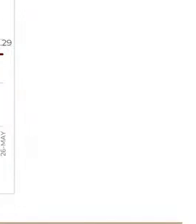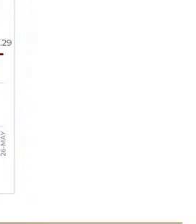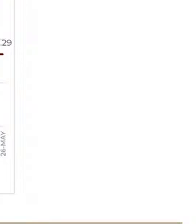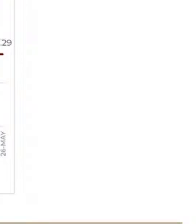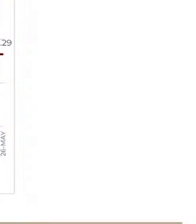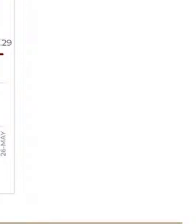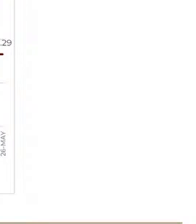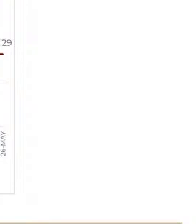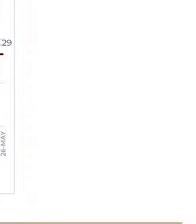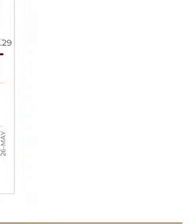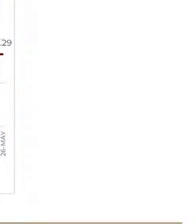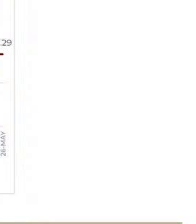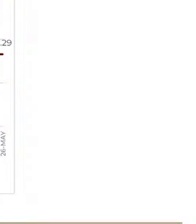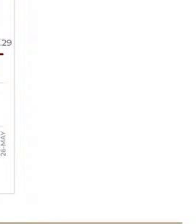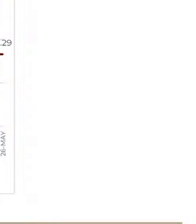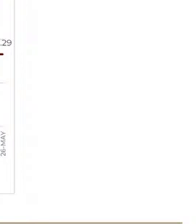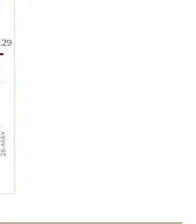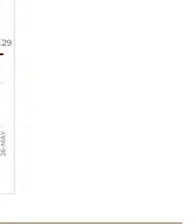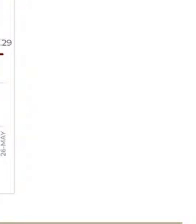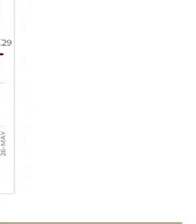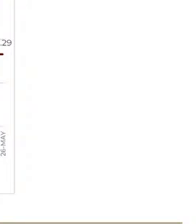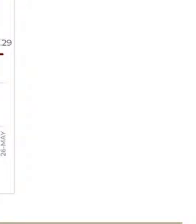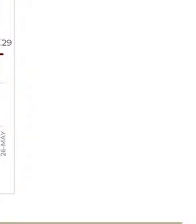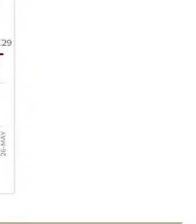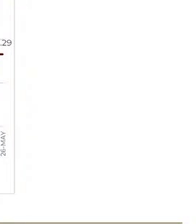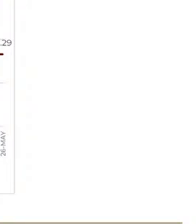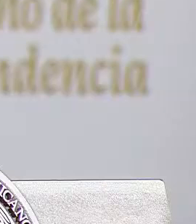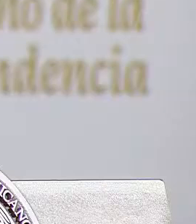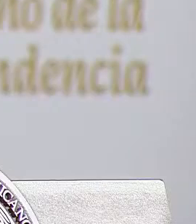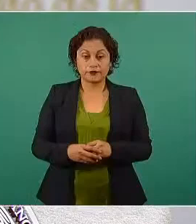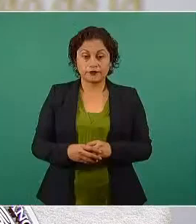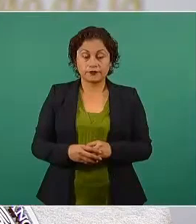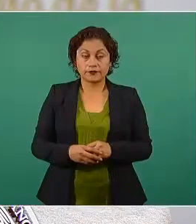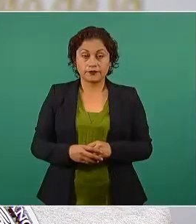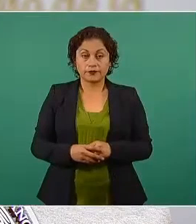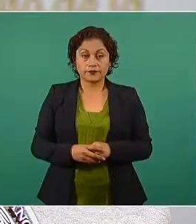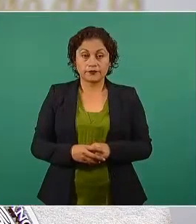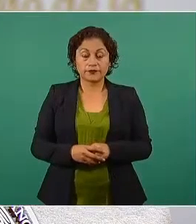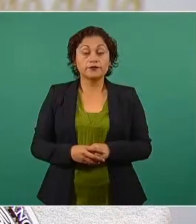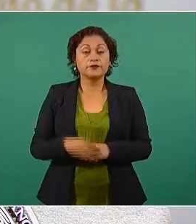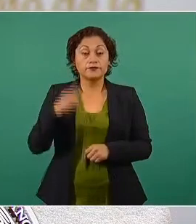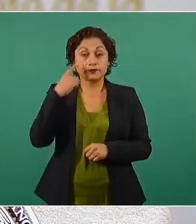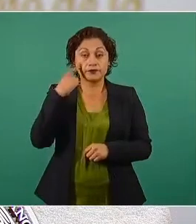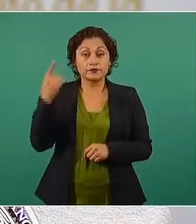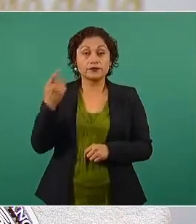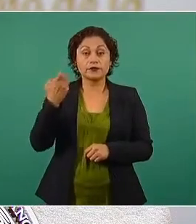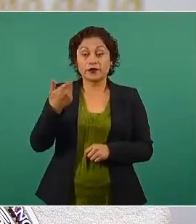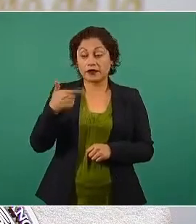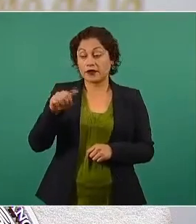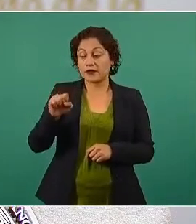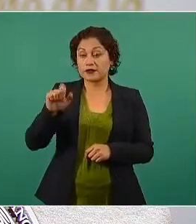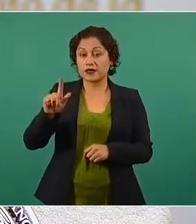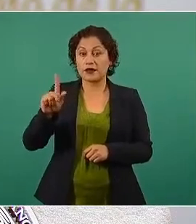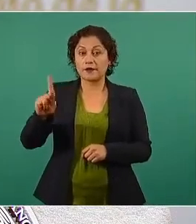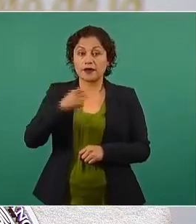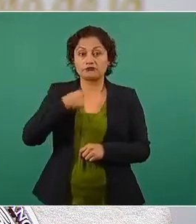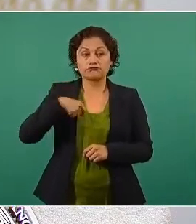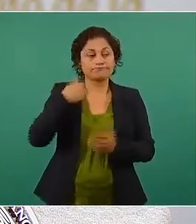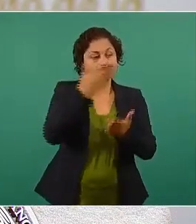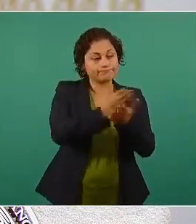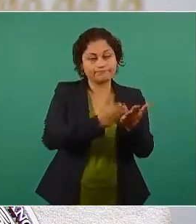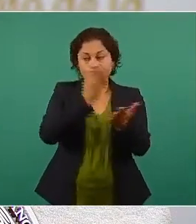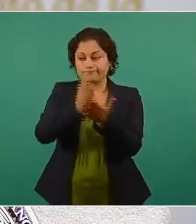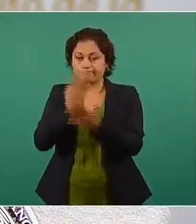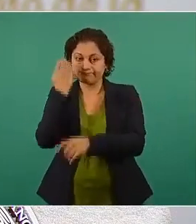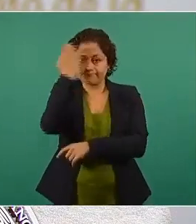En las acciones de verificación a las estaciones de servicio del gas LP, se practicaron 78 visitas de verificación,